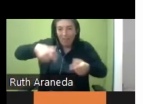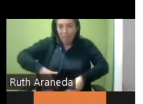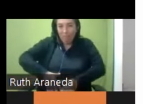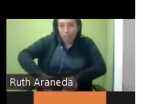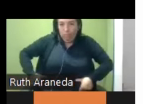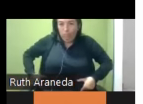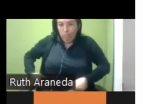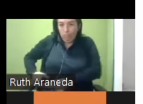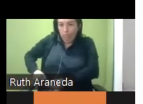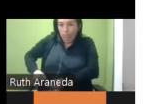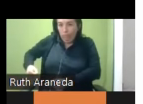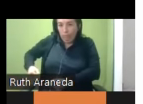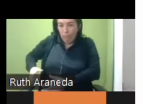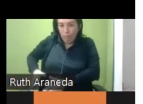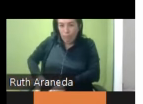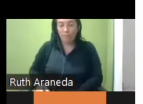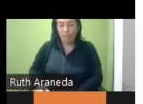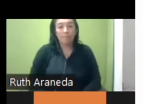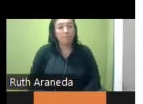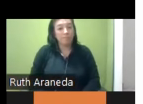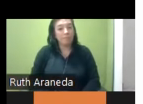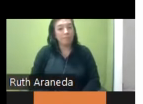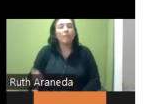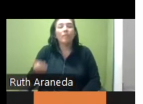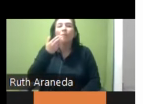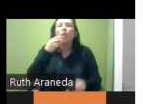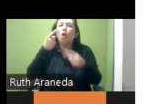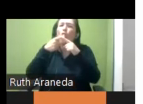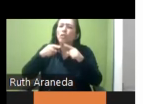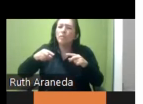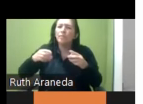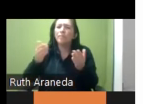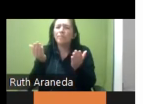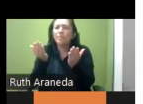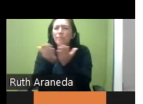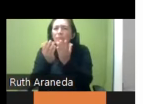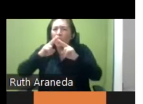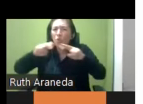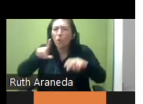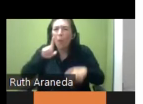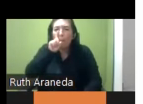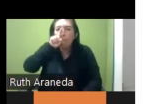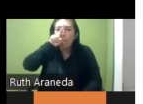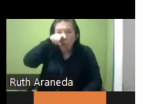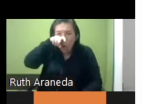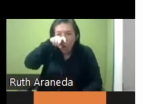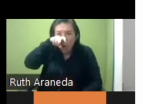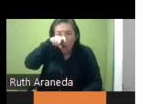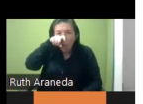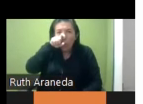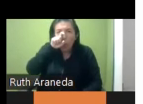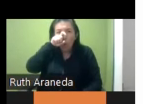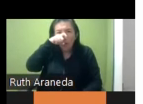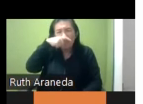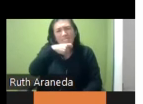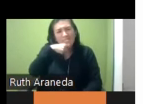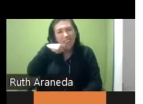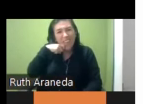la, el estudio de estos loros momificados que